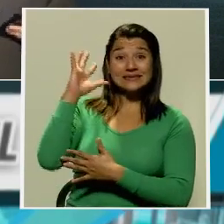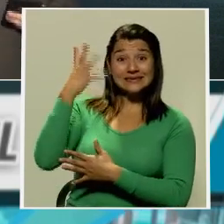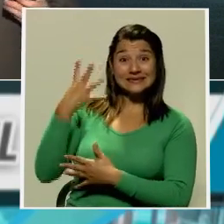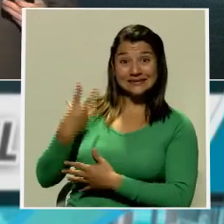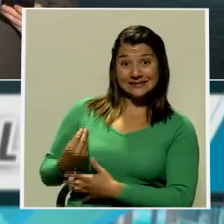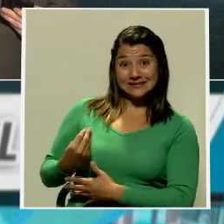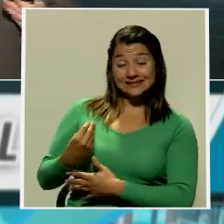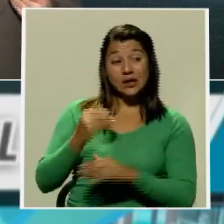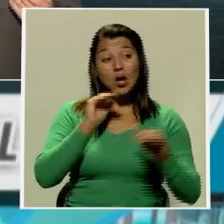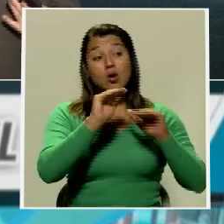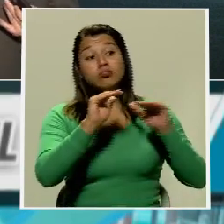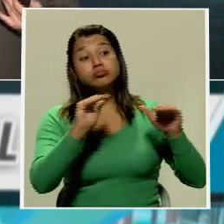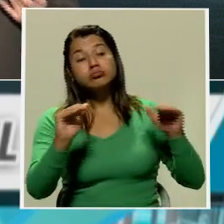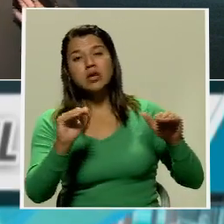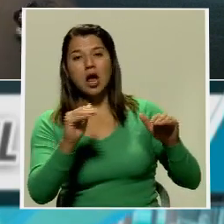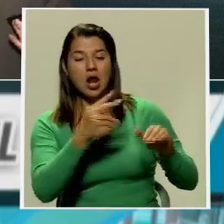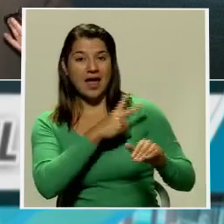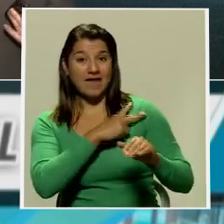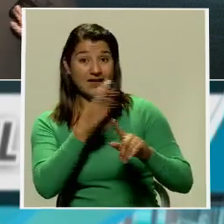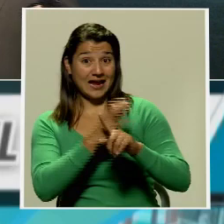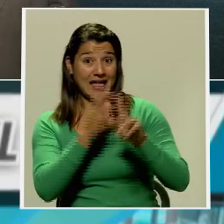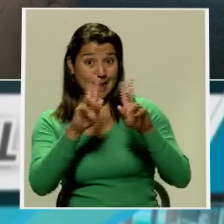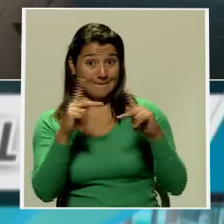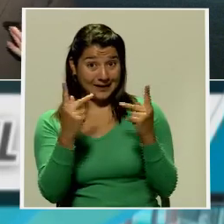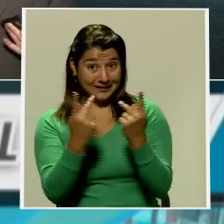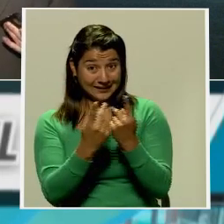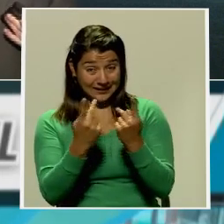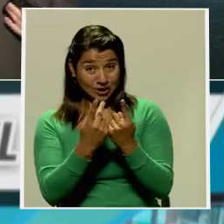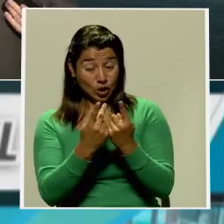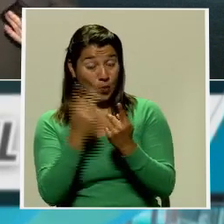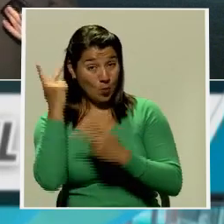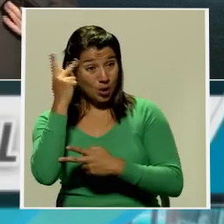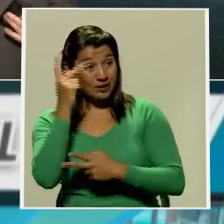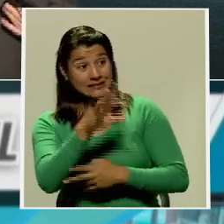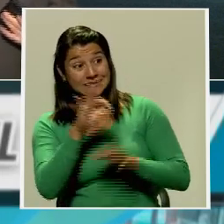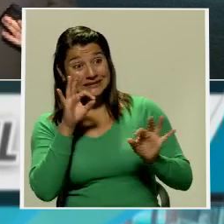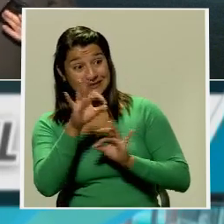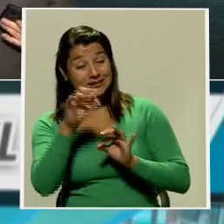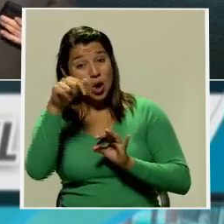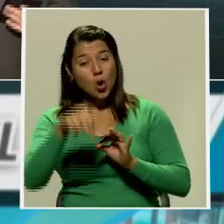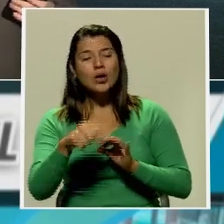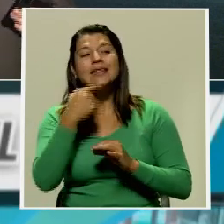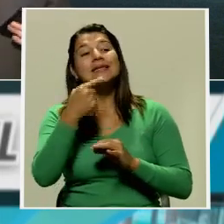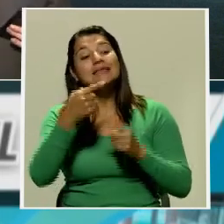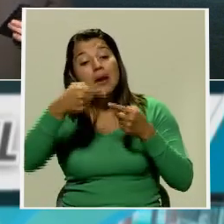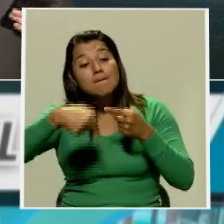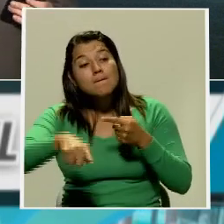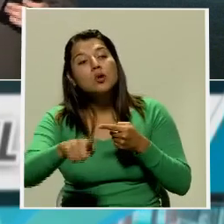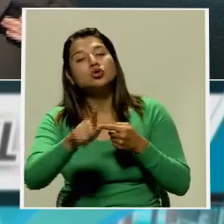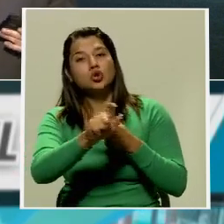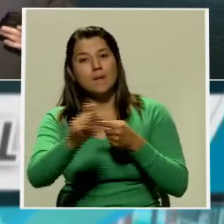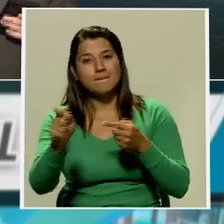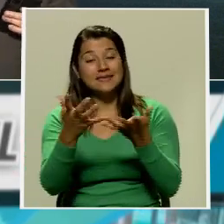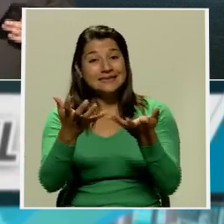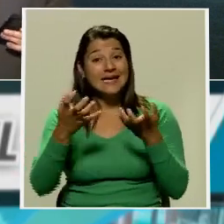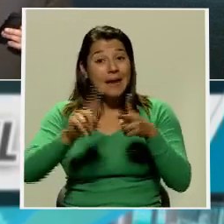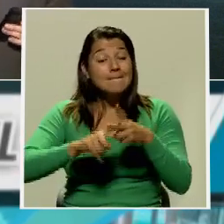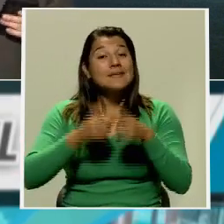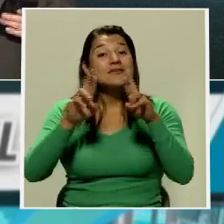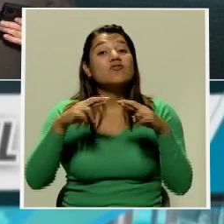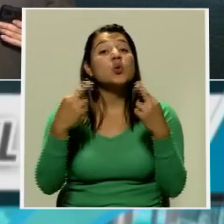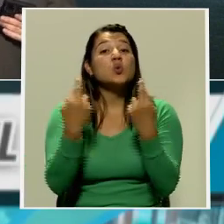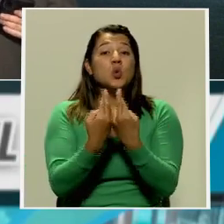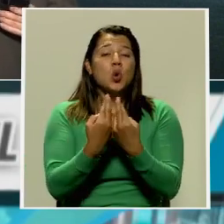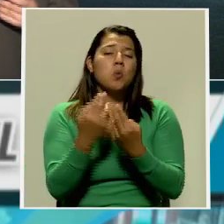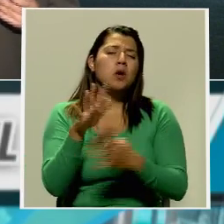hoy que durante los próximos meses ella quiere estar reuniéndose con ellos una vez por lo menos al